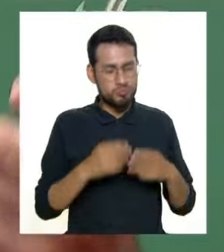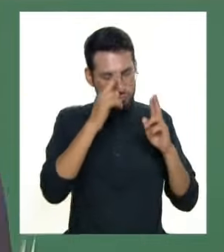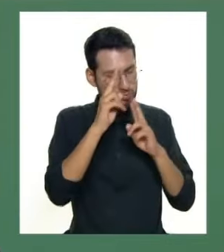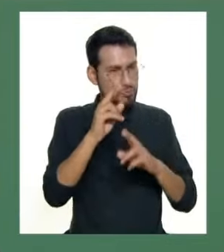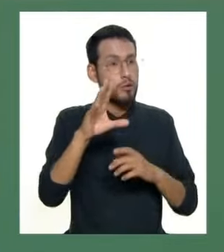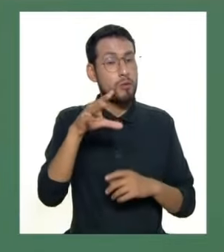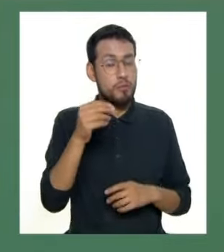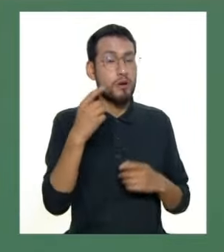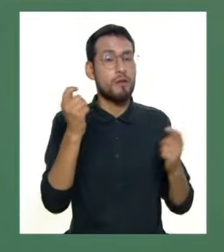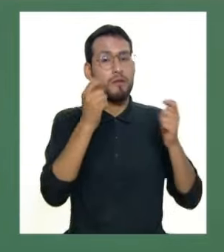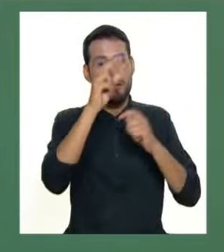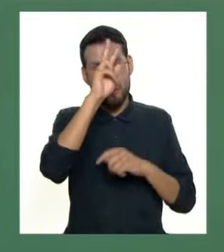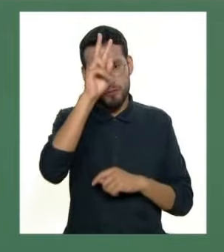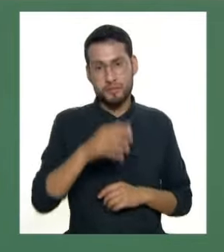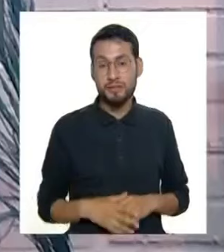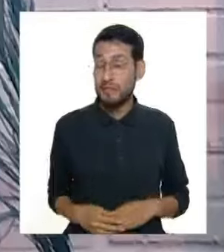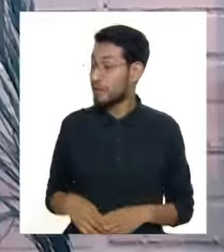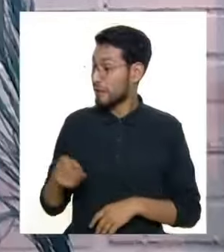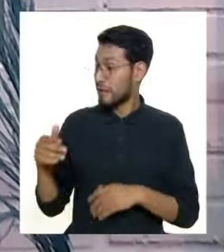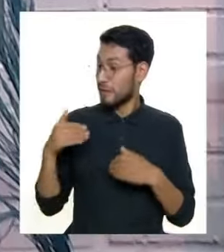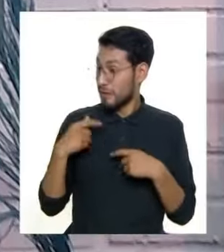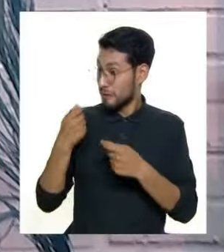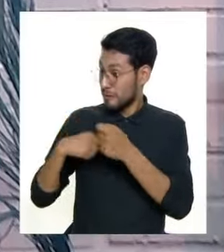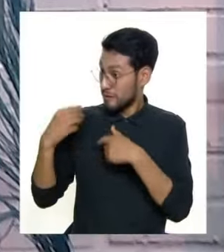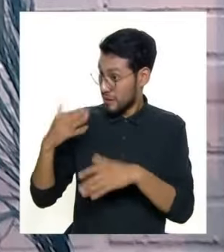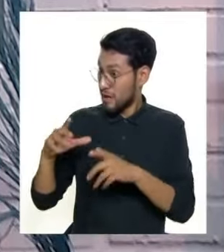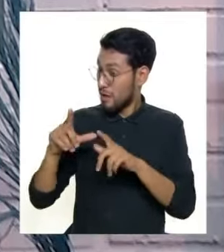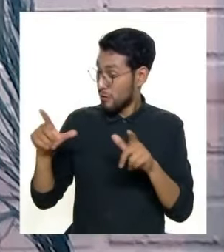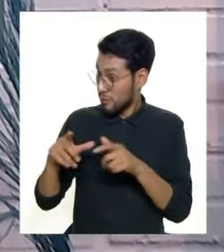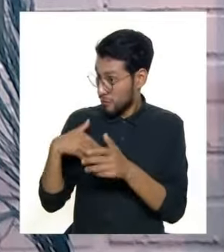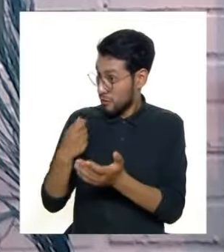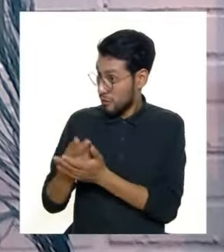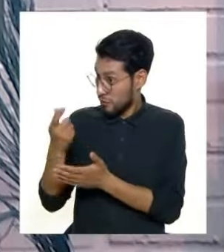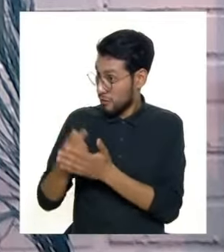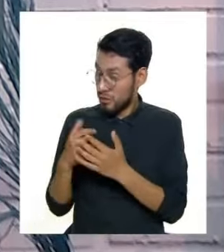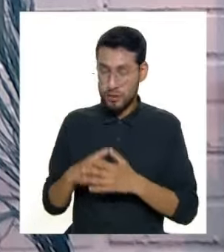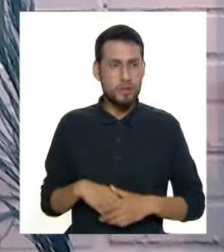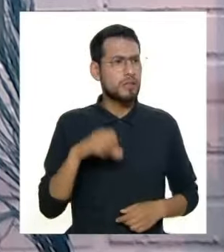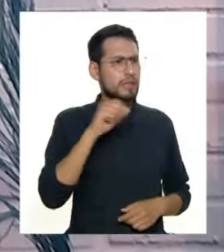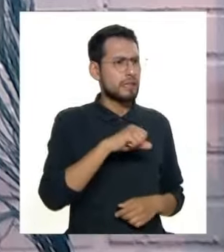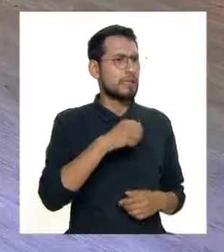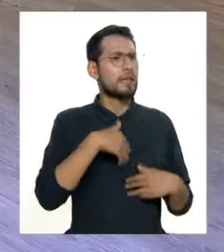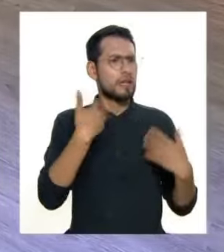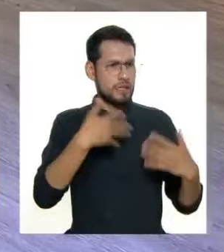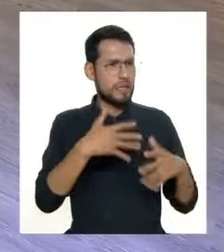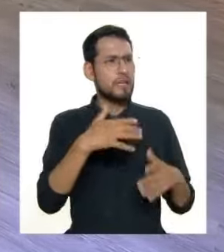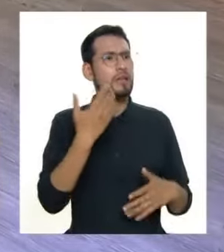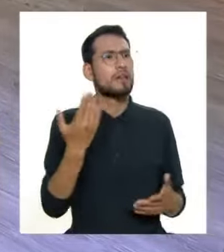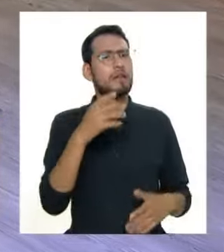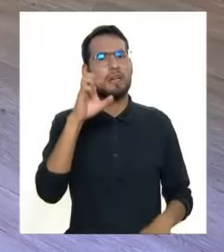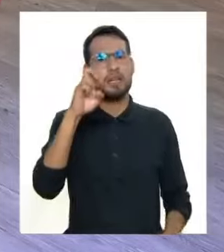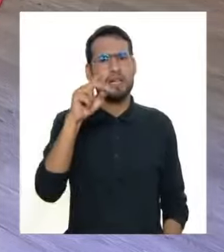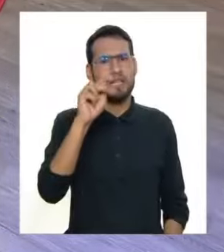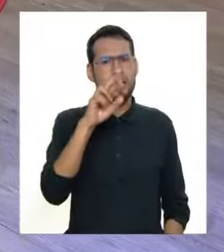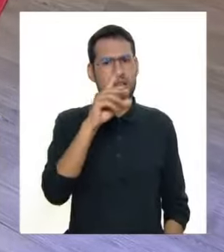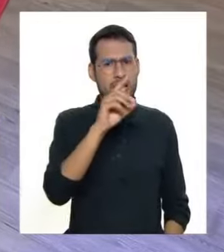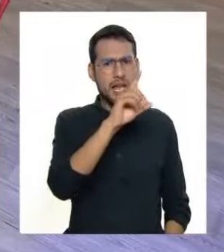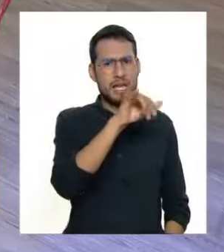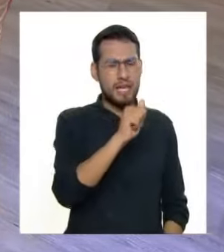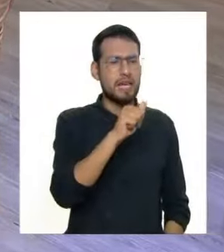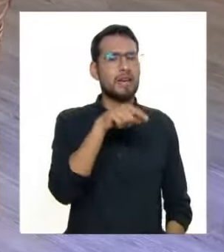honor, ¿no?, por las fiestas patrias. ¿Y esto ya tiene venta de entradas? ¿Ya se pueden comprar las entradas? Sí, estamos en entrada ya, está toda la información